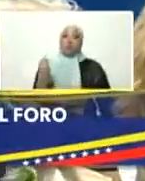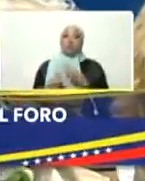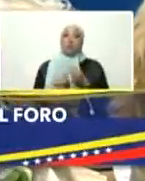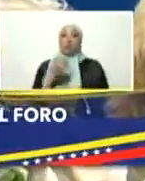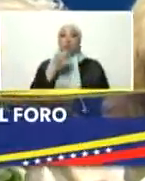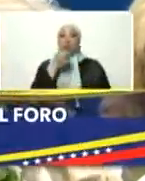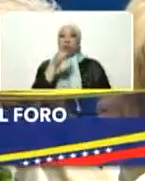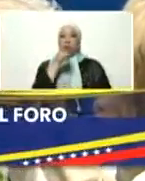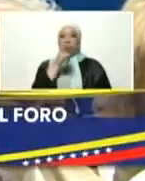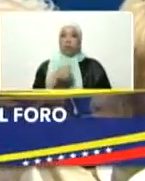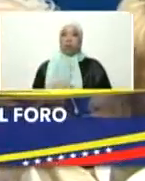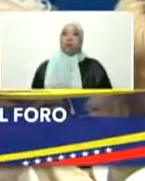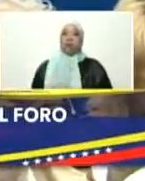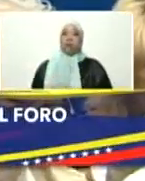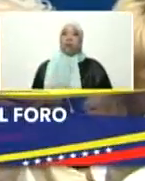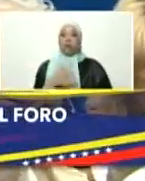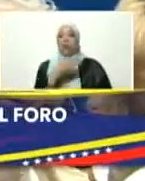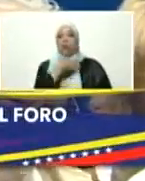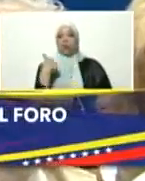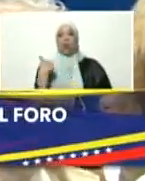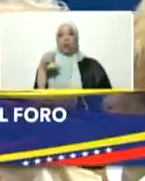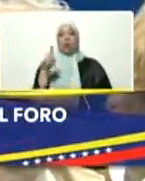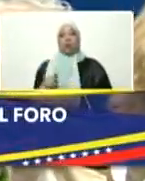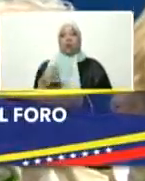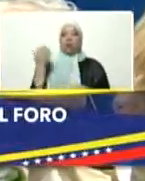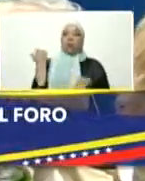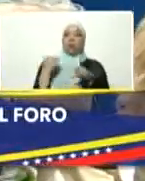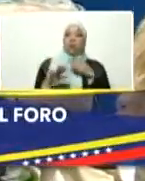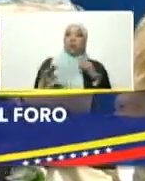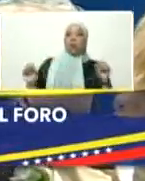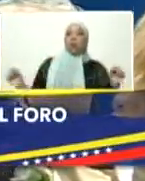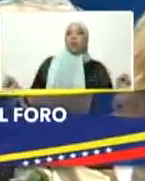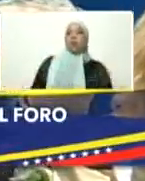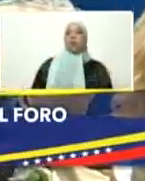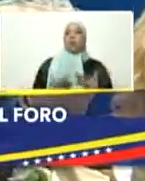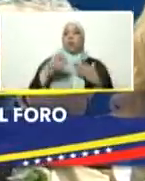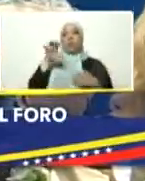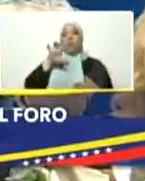sorpresa, pero quisiera darles un mensaje de esperanza desde un